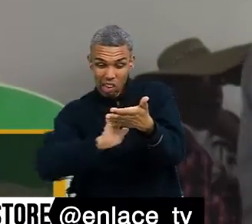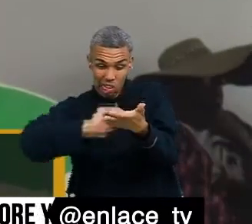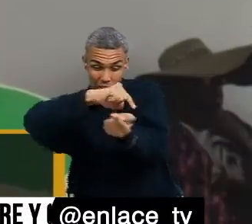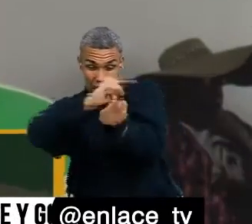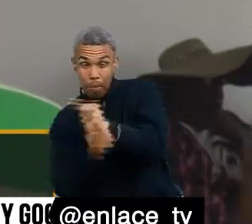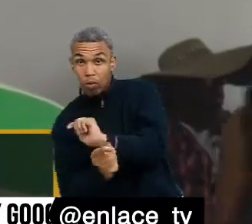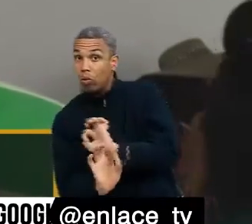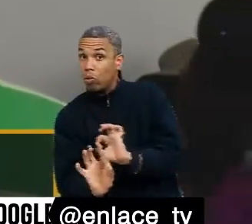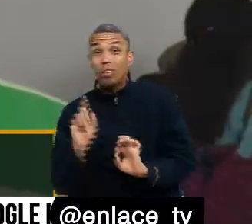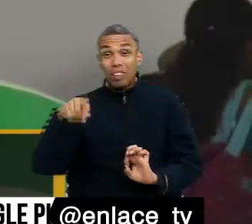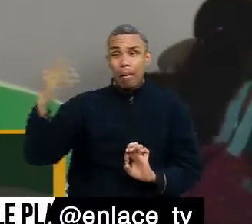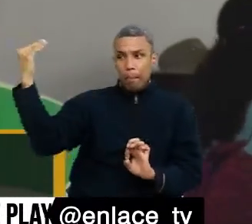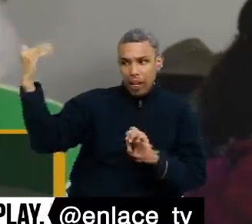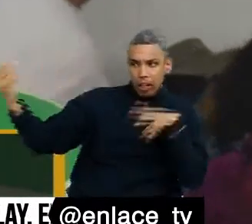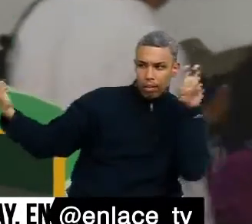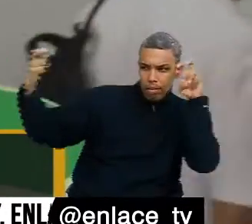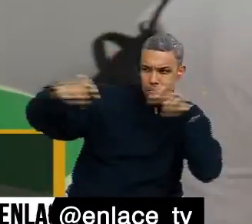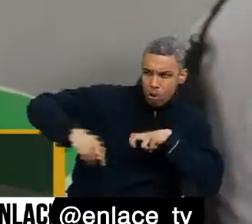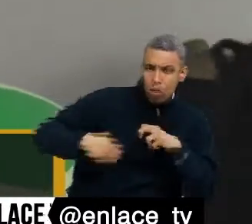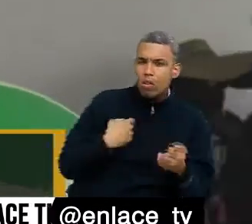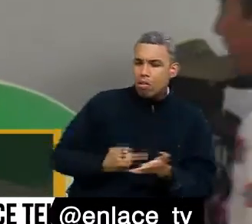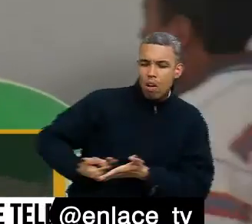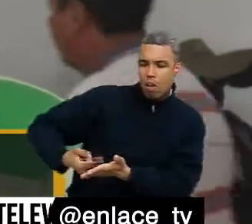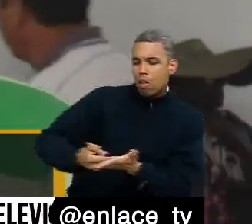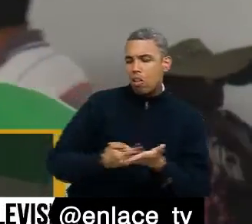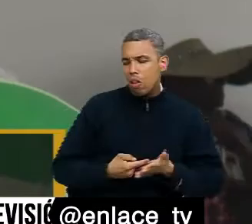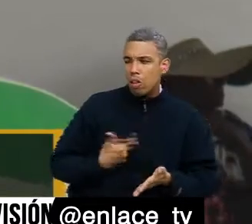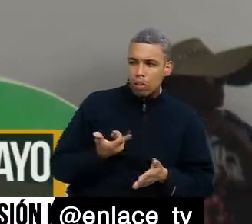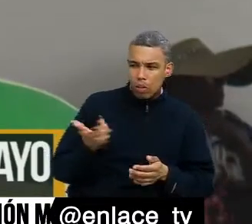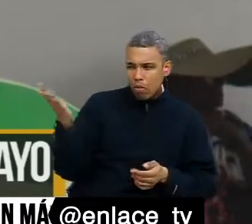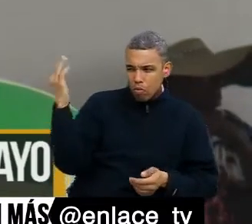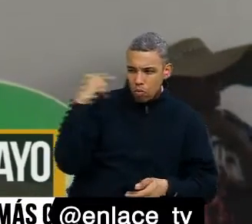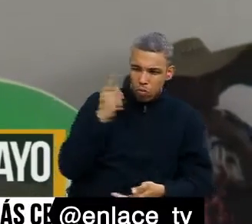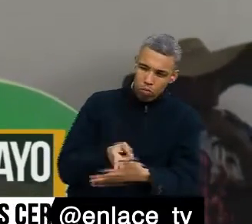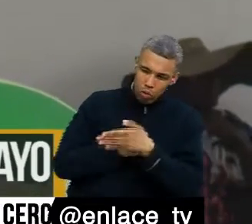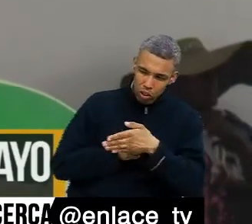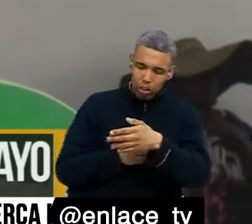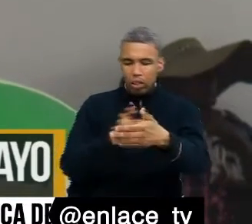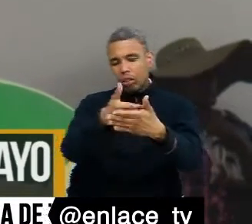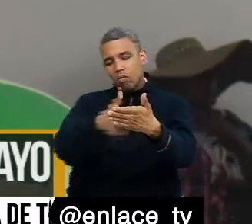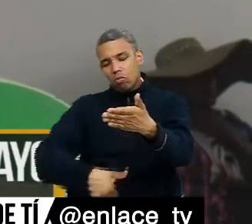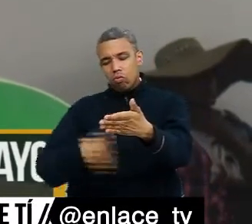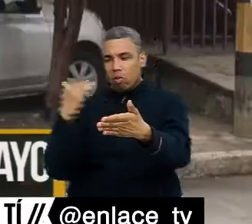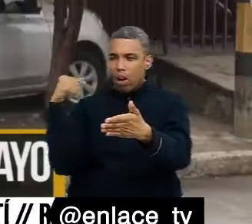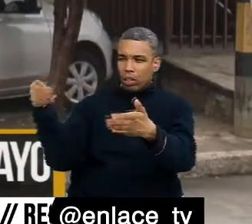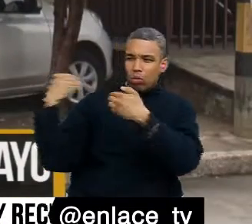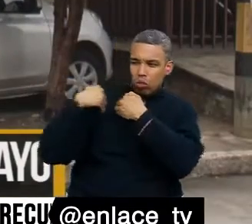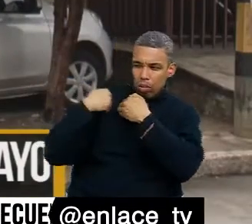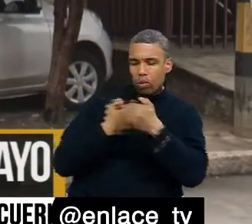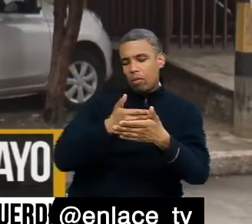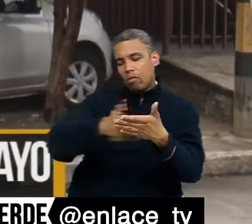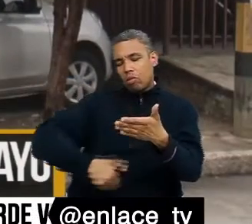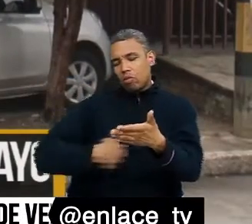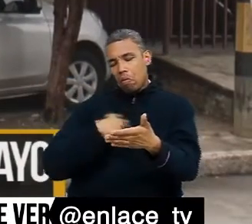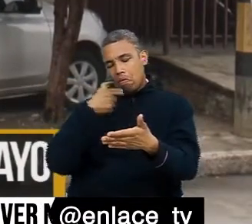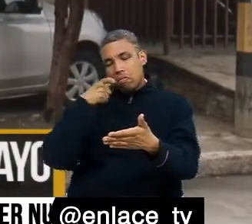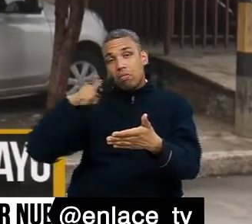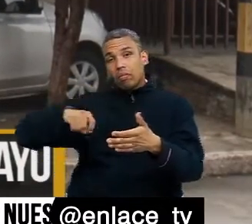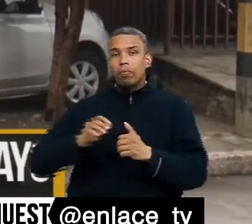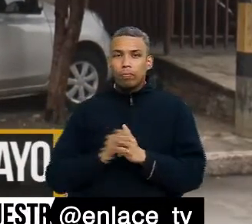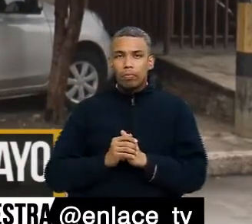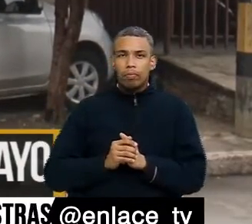nos sentemos a hablar a lo pactado, incumpliendo lo que él ha fallado con nosotros. Se espera que en los próximos días